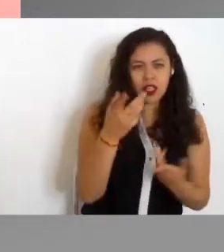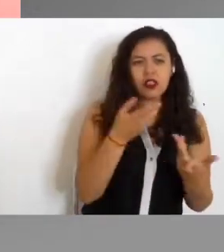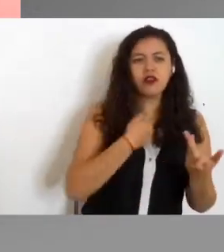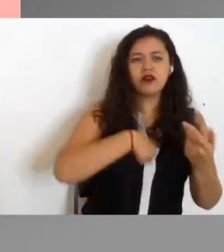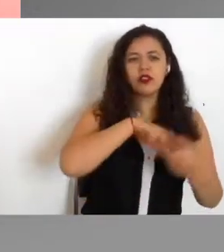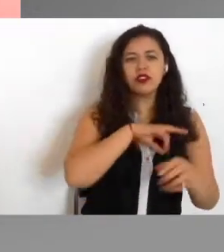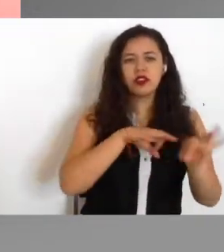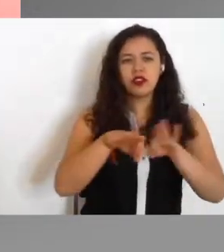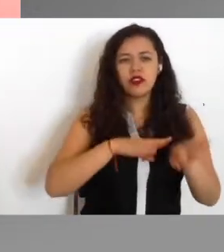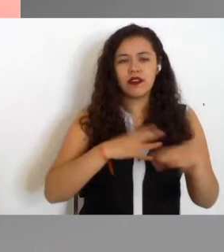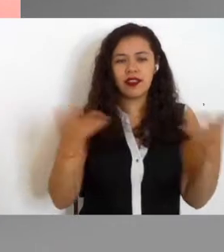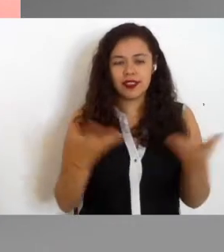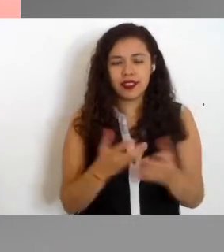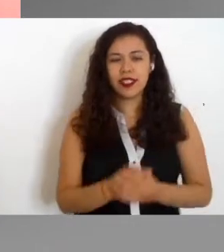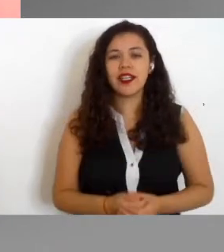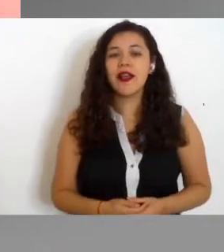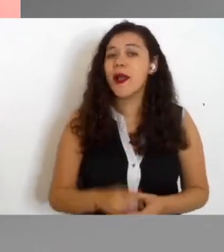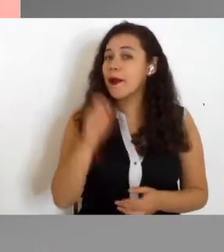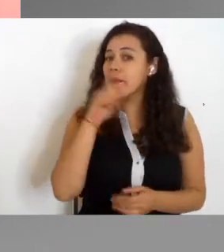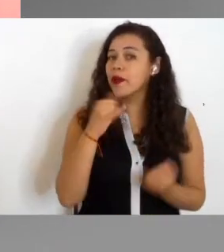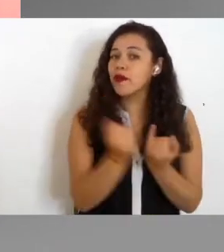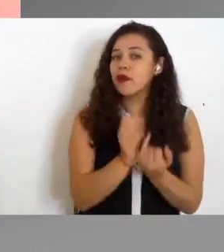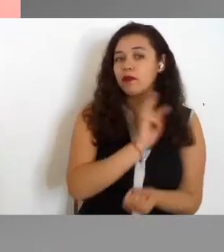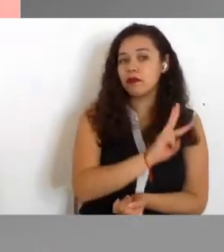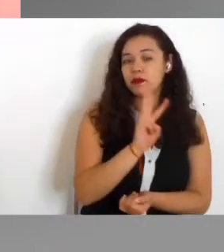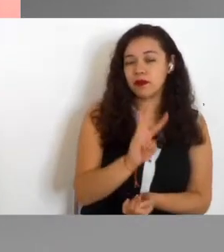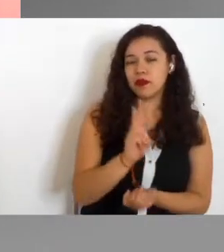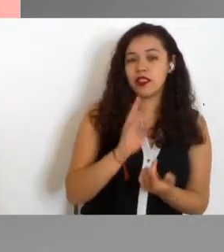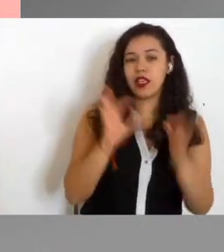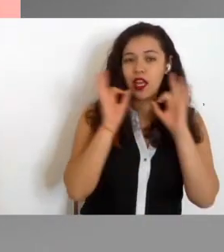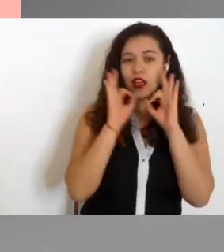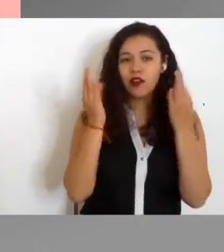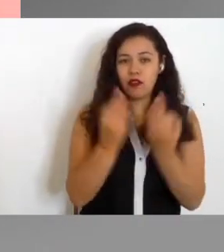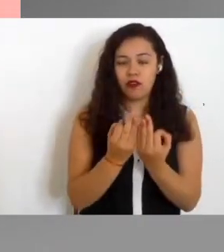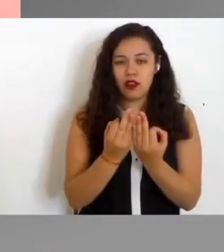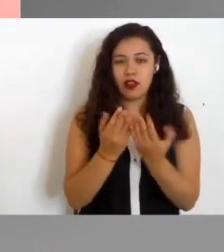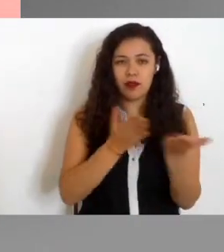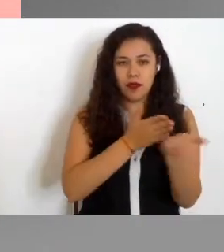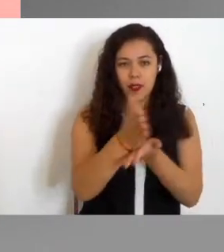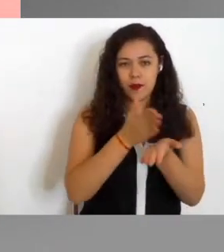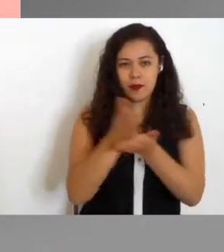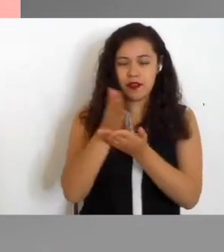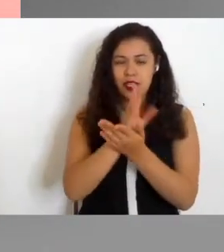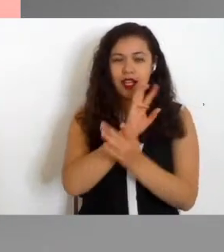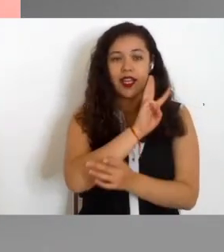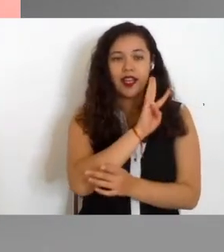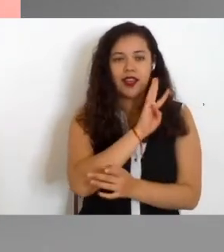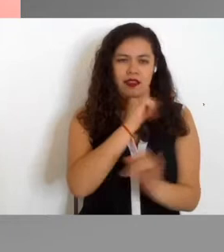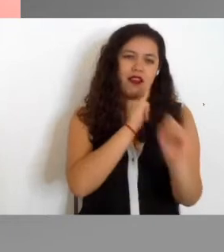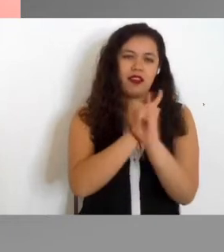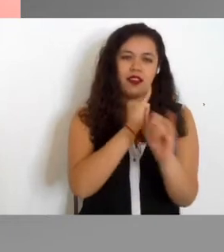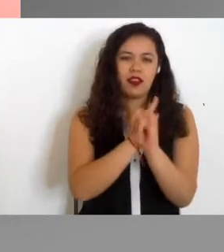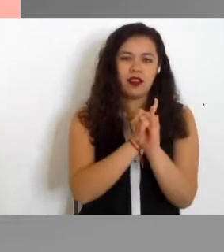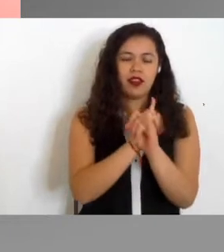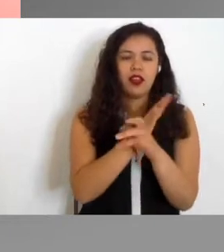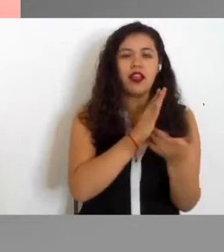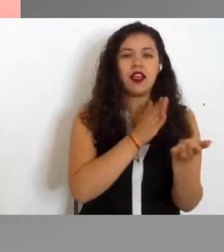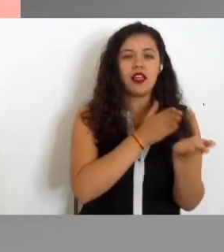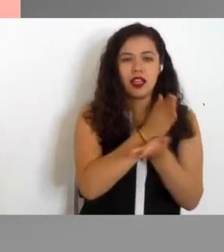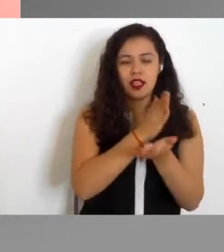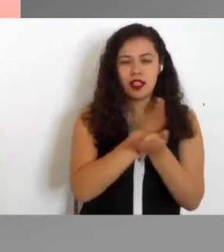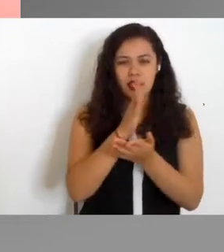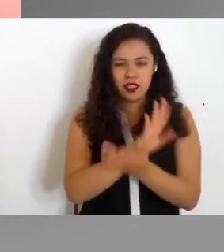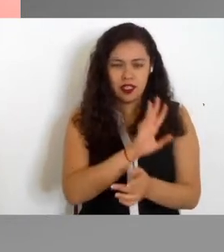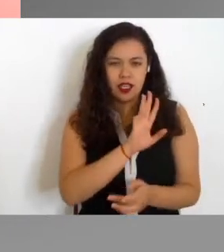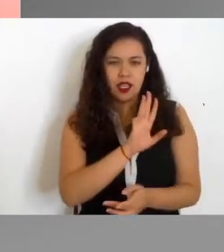bueno, también destacar que nuestra página está en un formato de accesibilidad digital o accesibilidad web accesible,